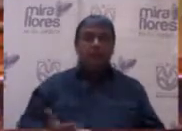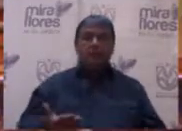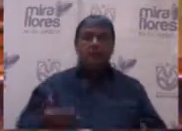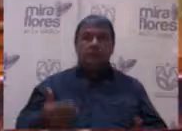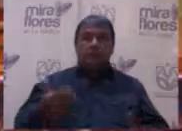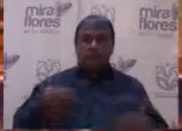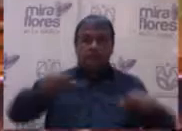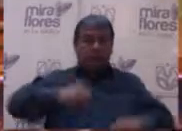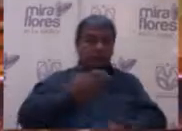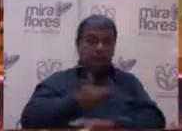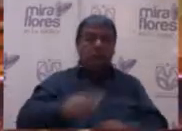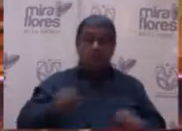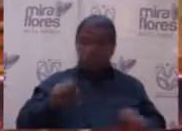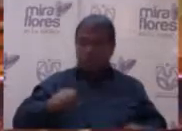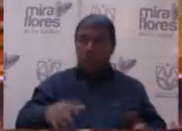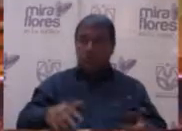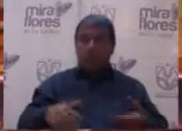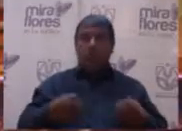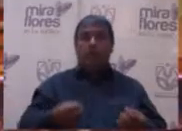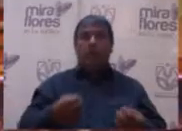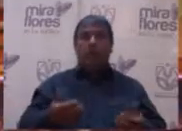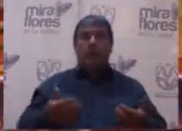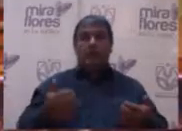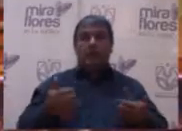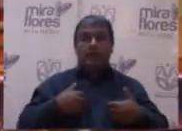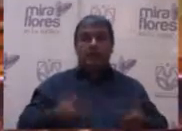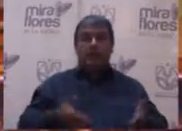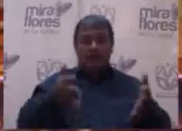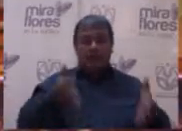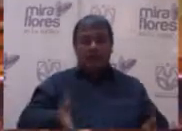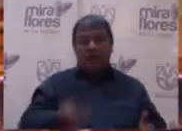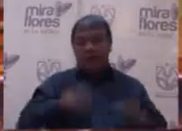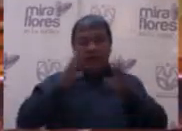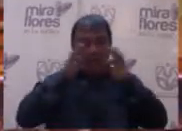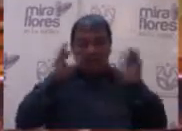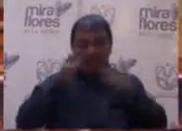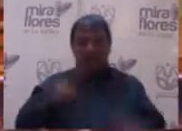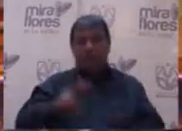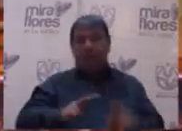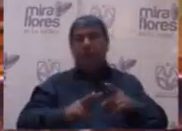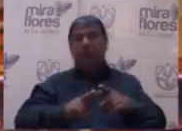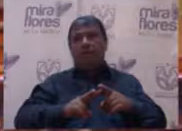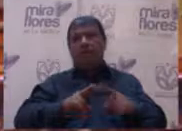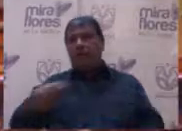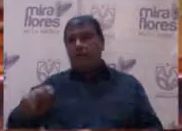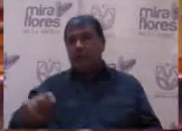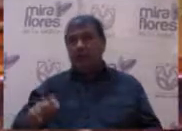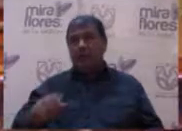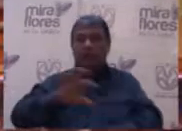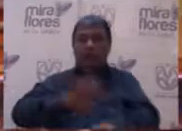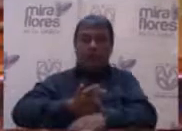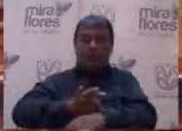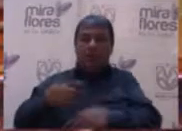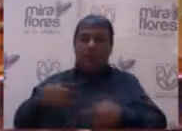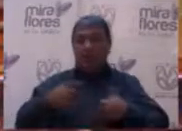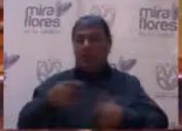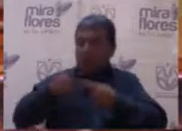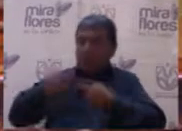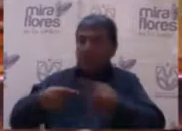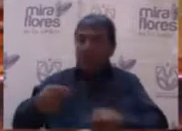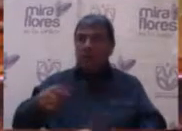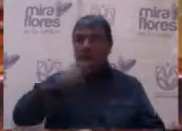estacionamiento se produjo porque tenía que dejar mi gato en el veterinario. Textualmente contado así